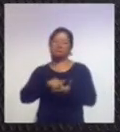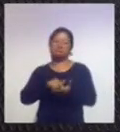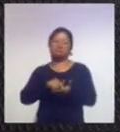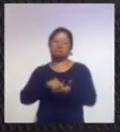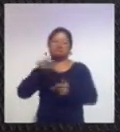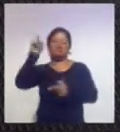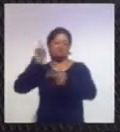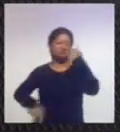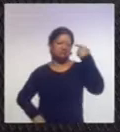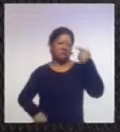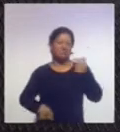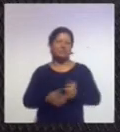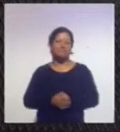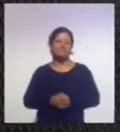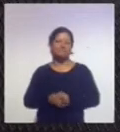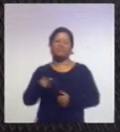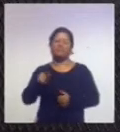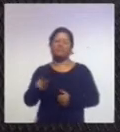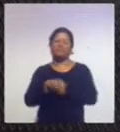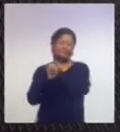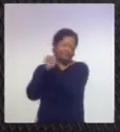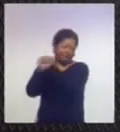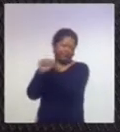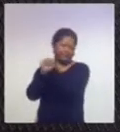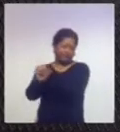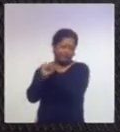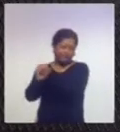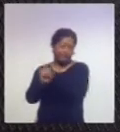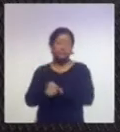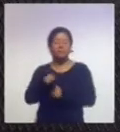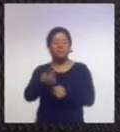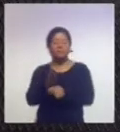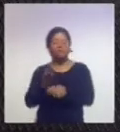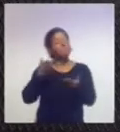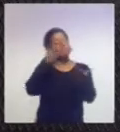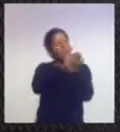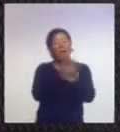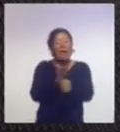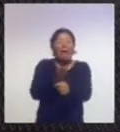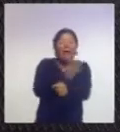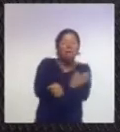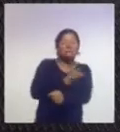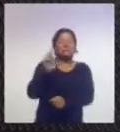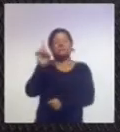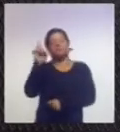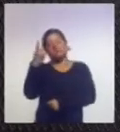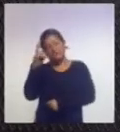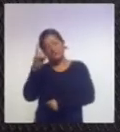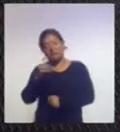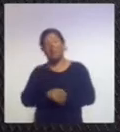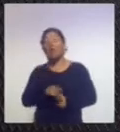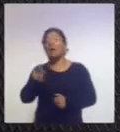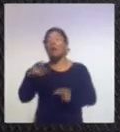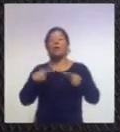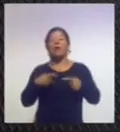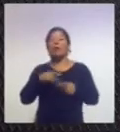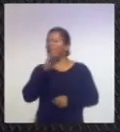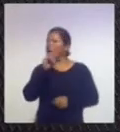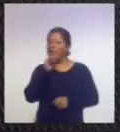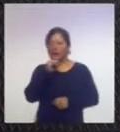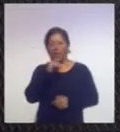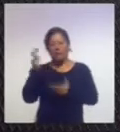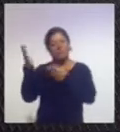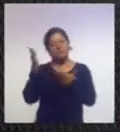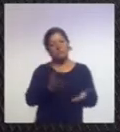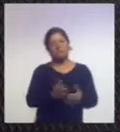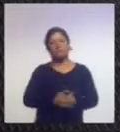y se la empezarán a rechazar. Acuda antes del mes de diciembre, que es cuando los que realmente no pueden van a llegar con toda la urgencia.